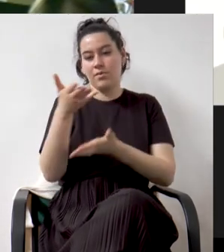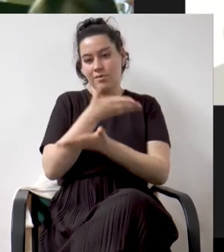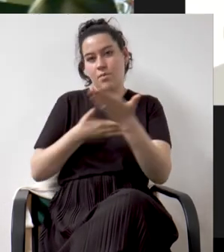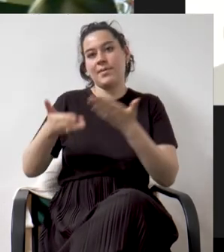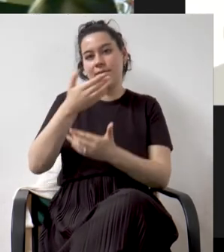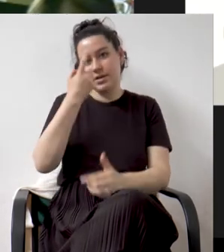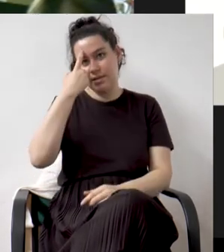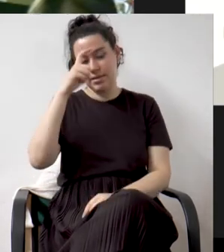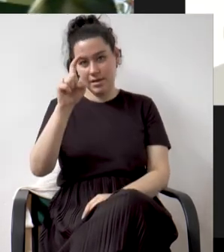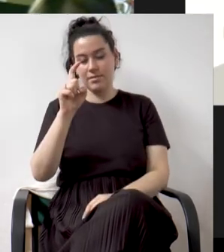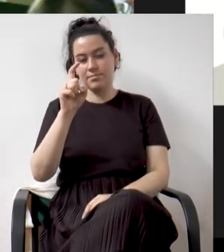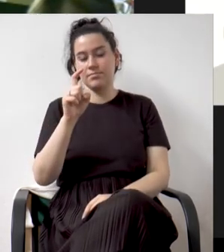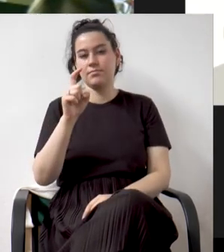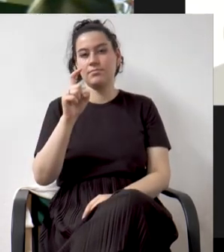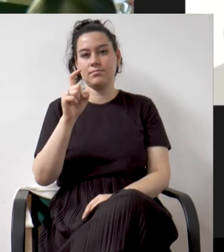que creo que es lo que son.